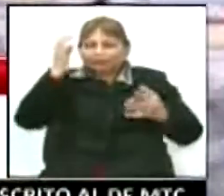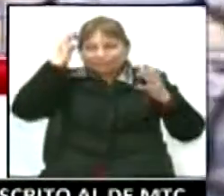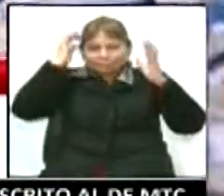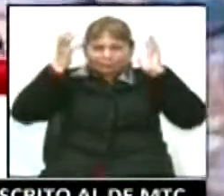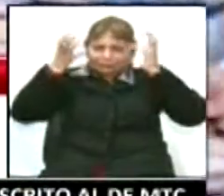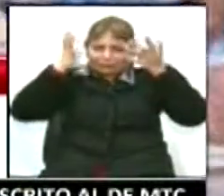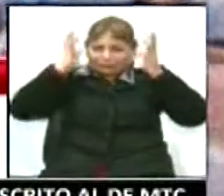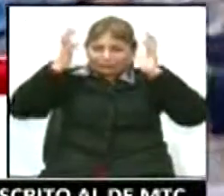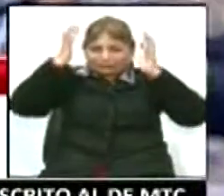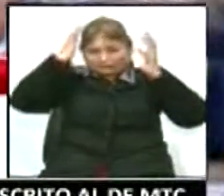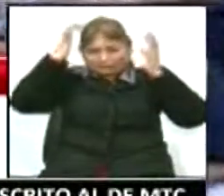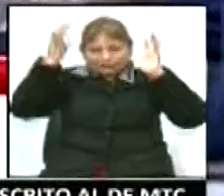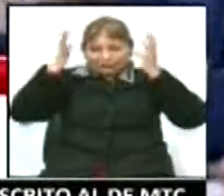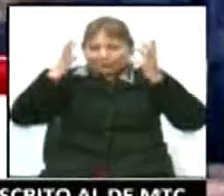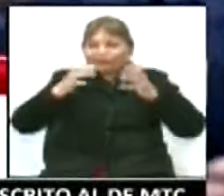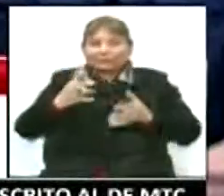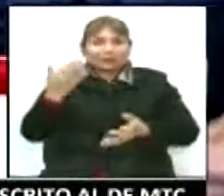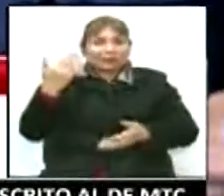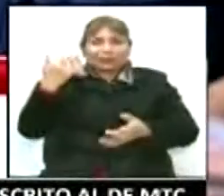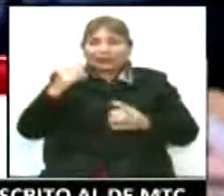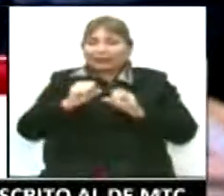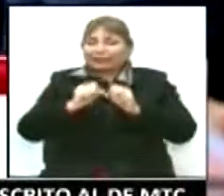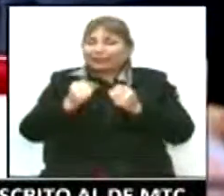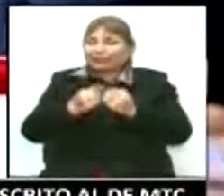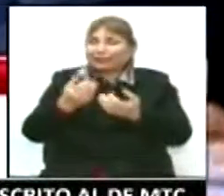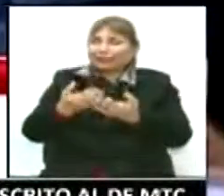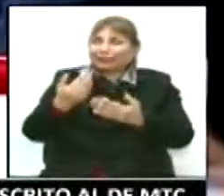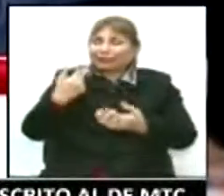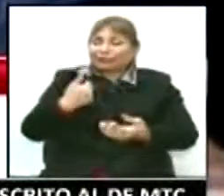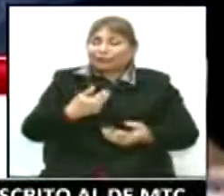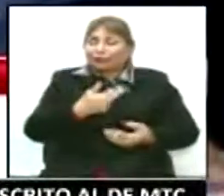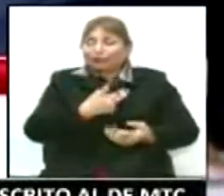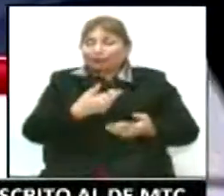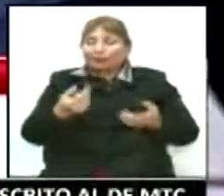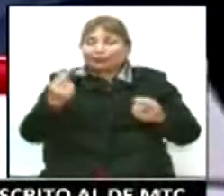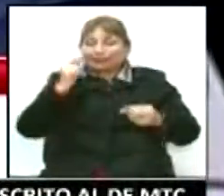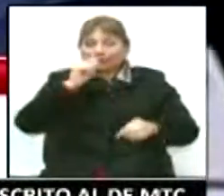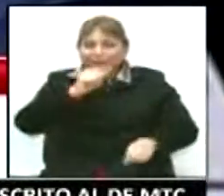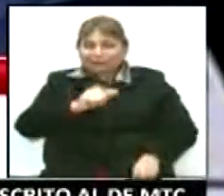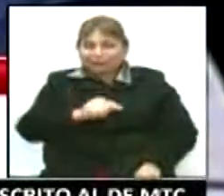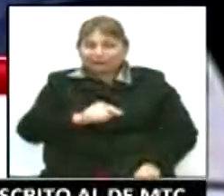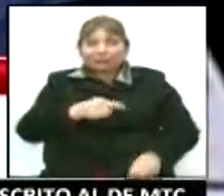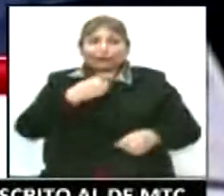confundida, porque no ha estado en la sesión anterior donde nosotros hemos estado,